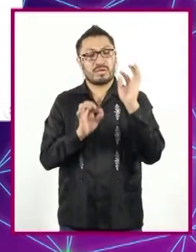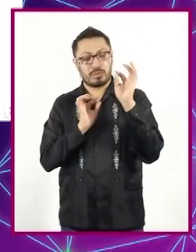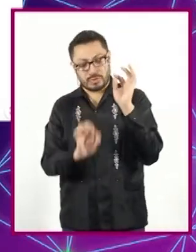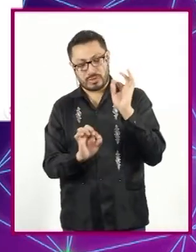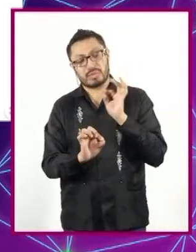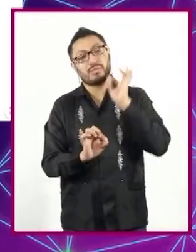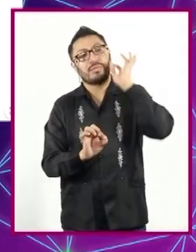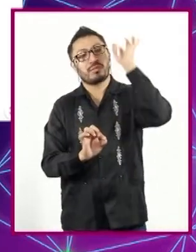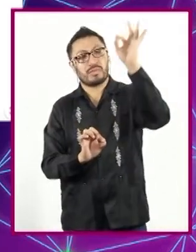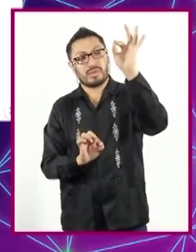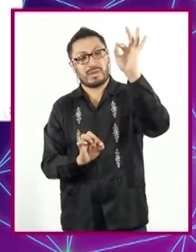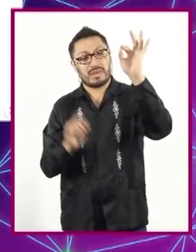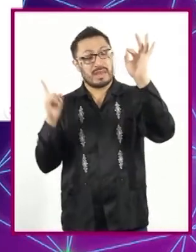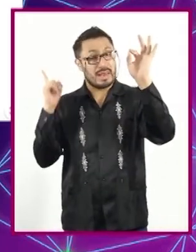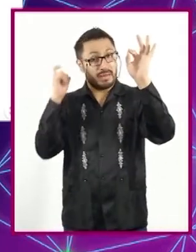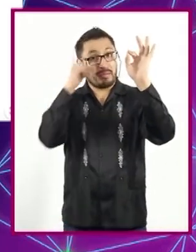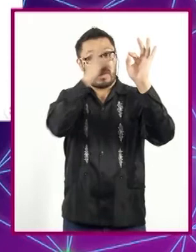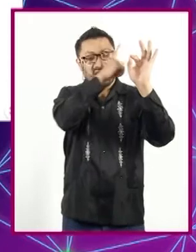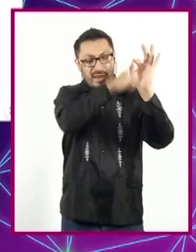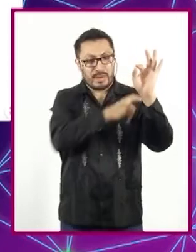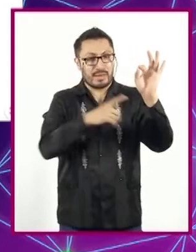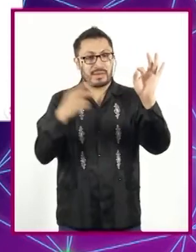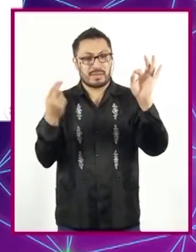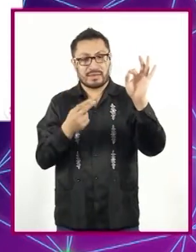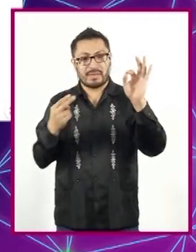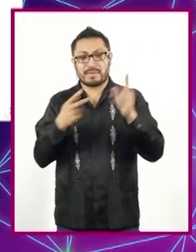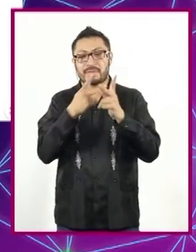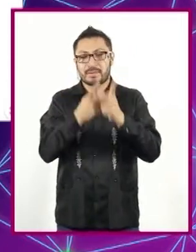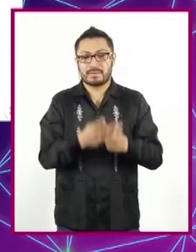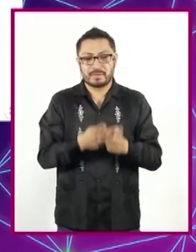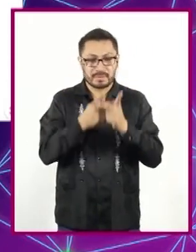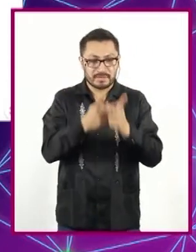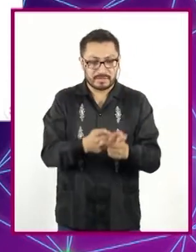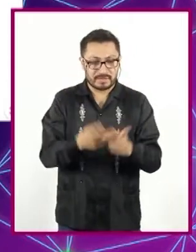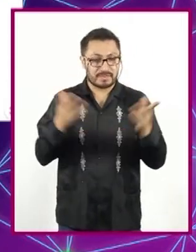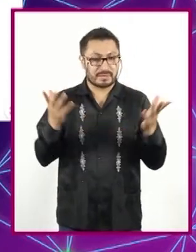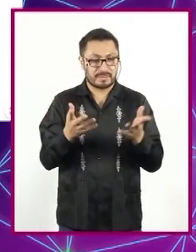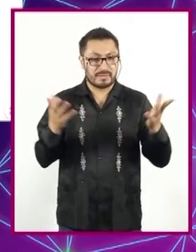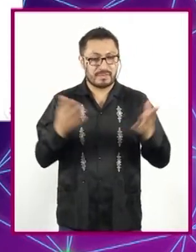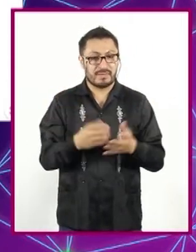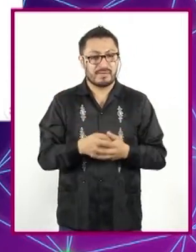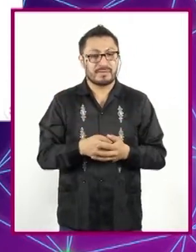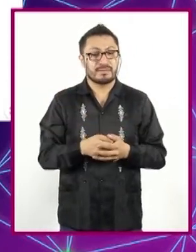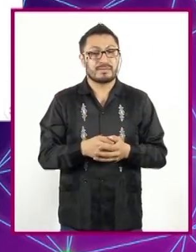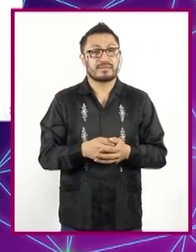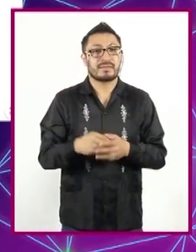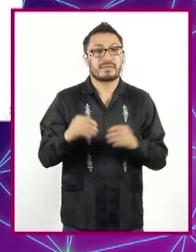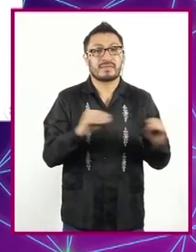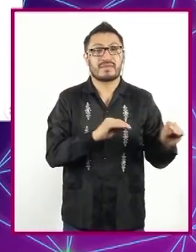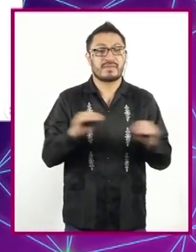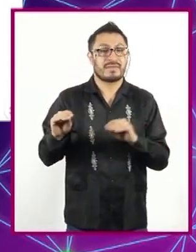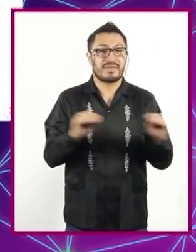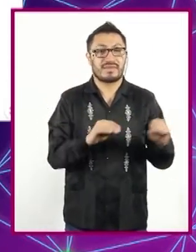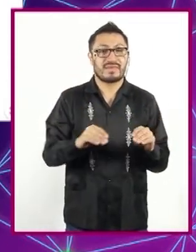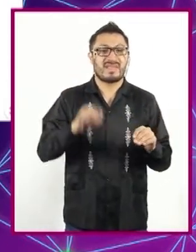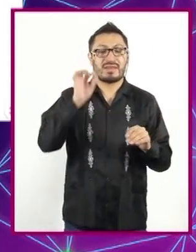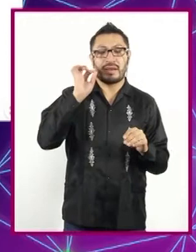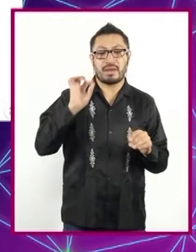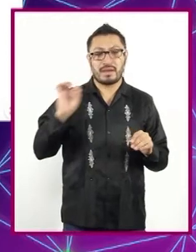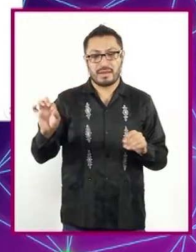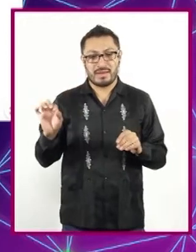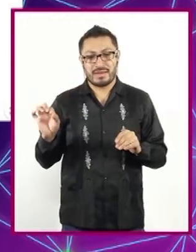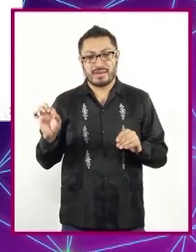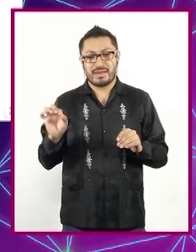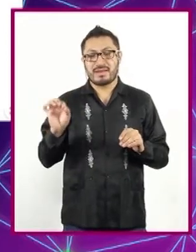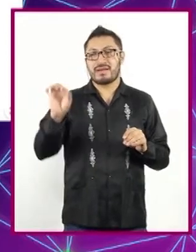referencia es más complicado, se requiere de paciencia al ejecutarlo. Se mueve cada uno de los puntos